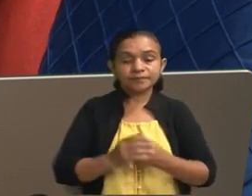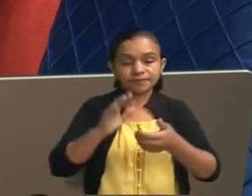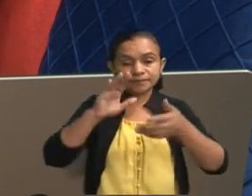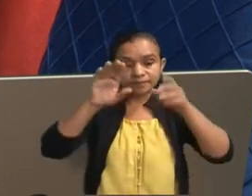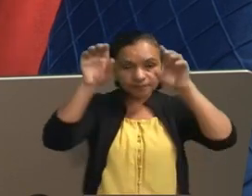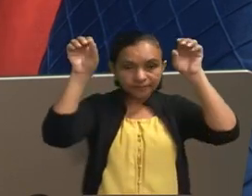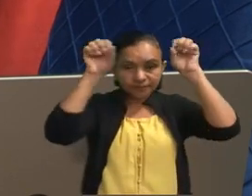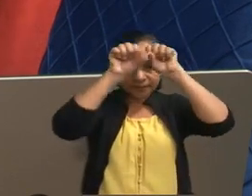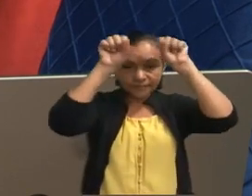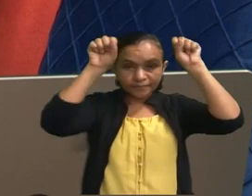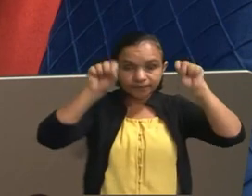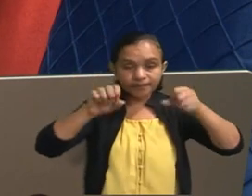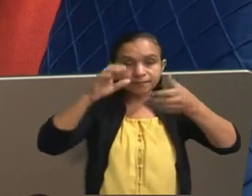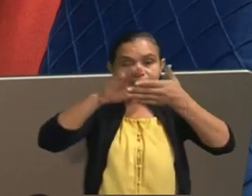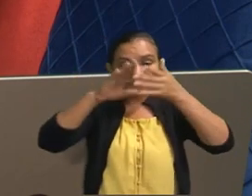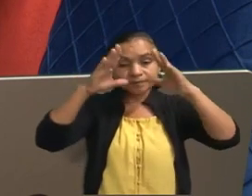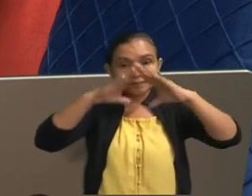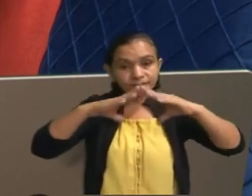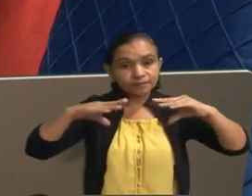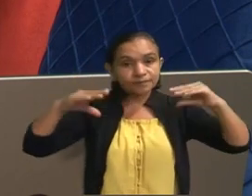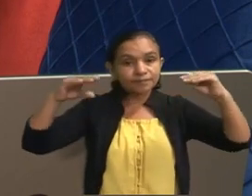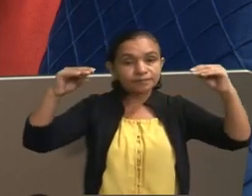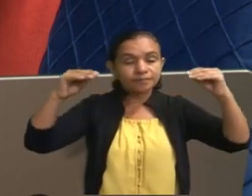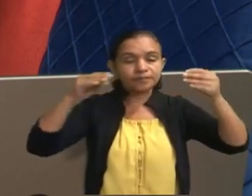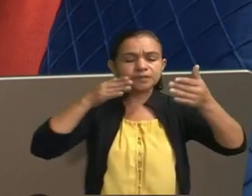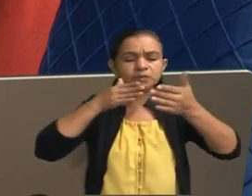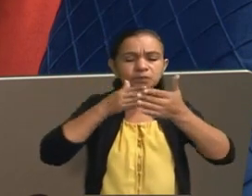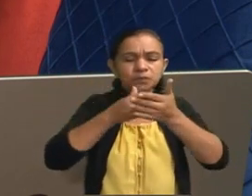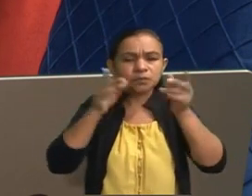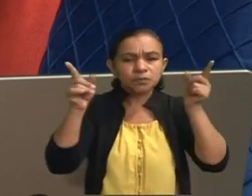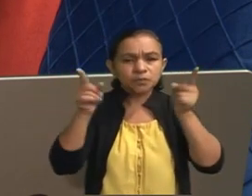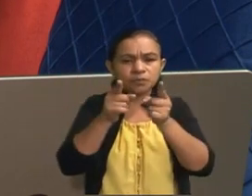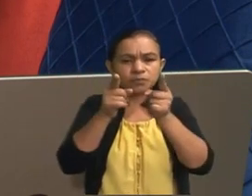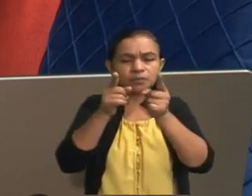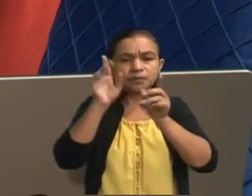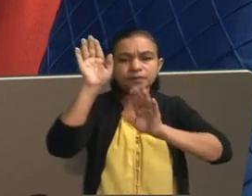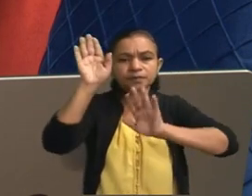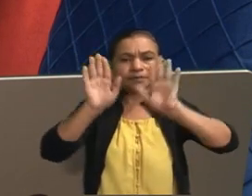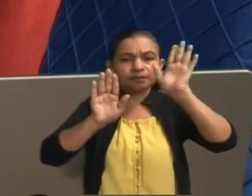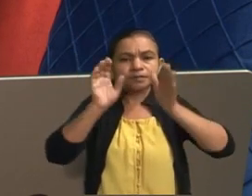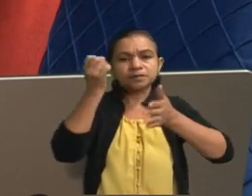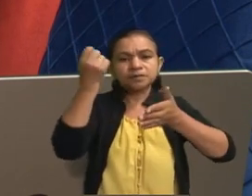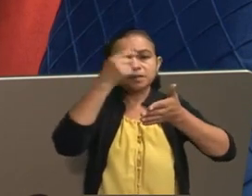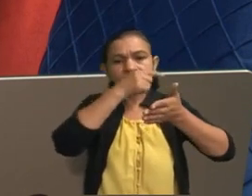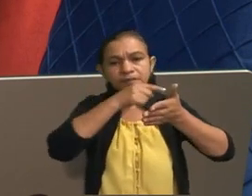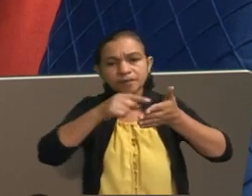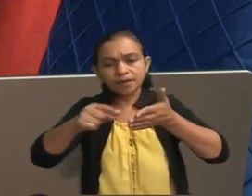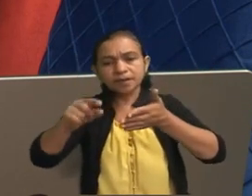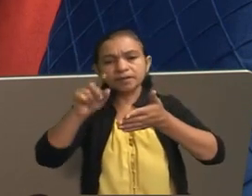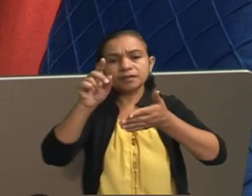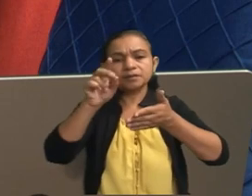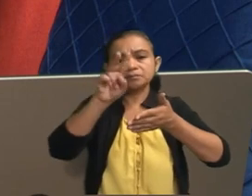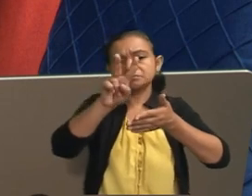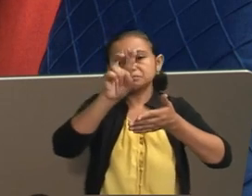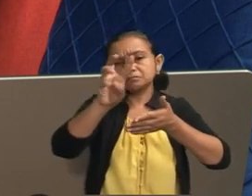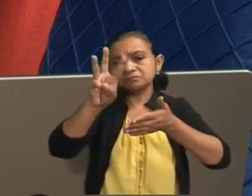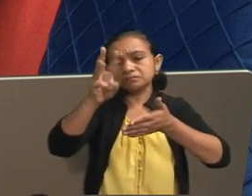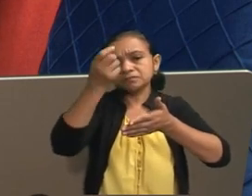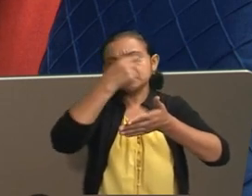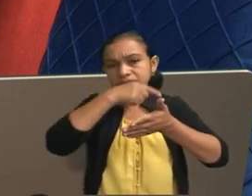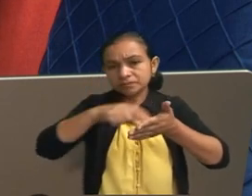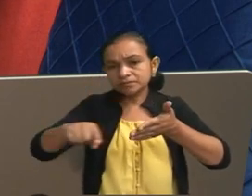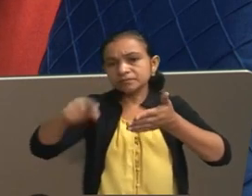Capacitación en el Japón, cursos más cortos, de una semana, varias semanas, para